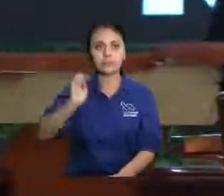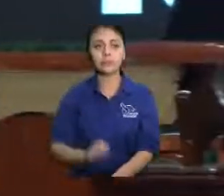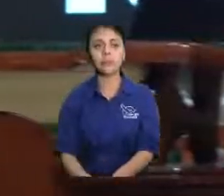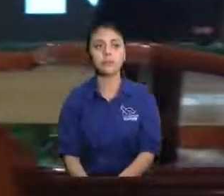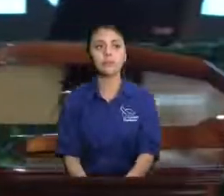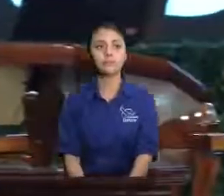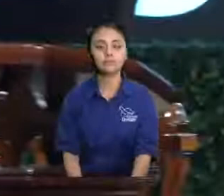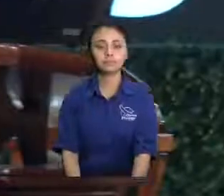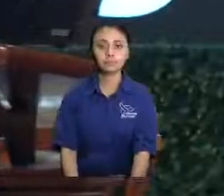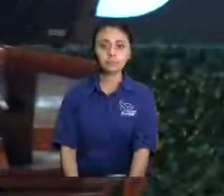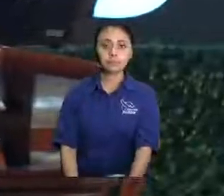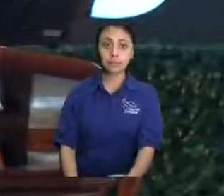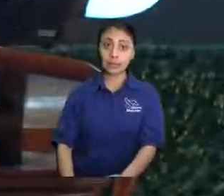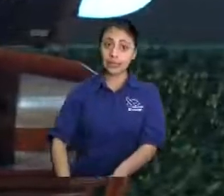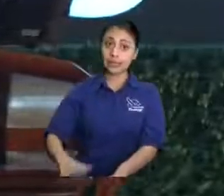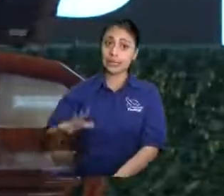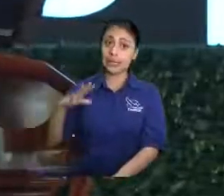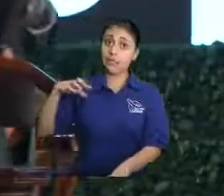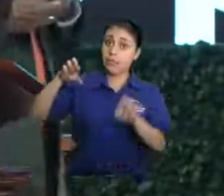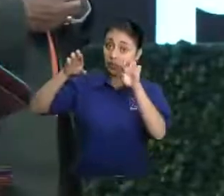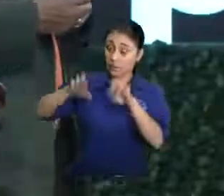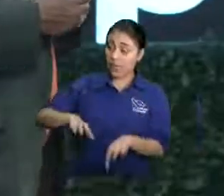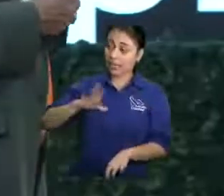Ahí sería de que el que tiene el micrófono